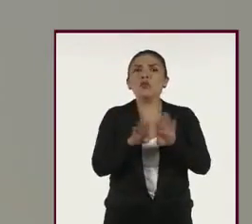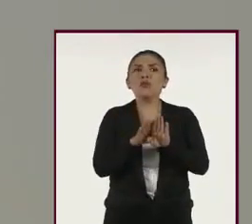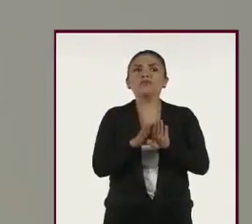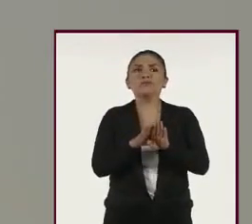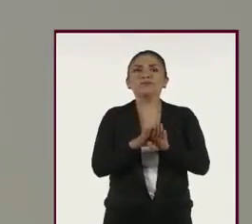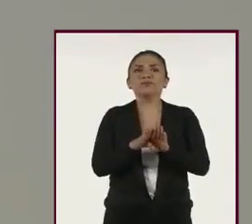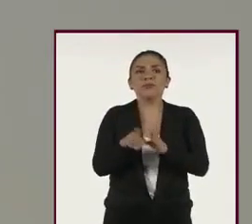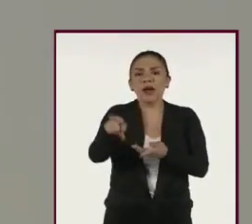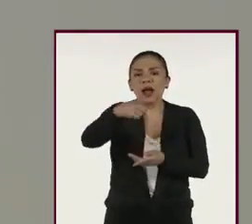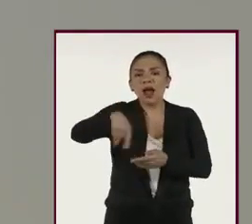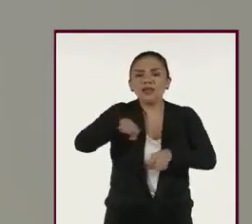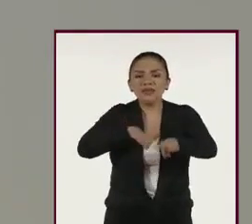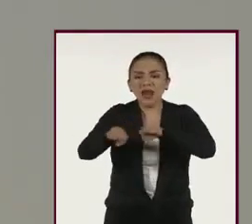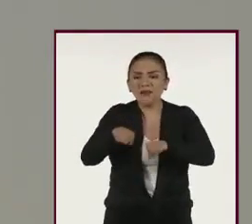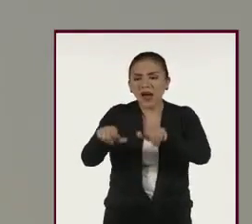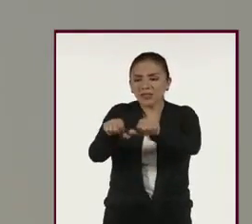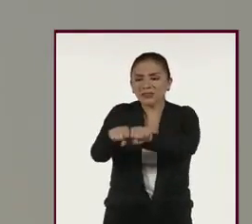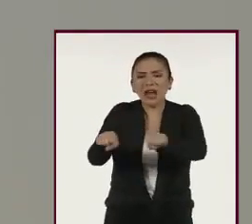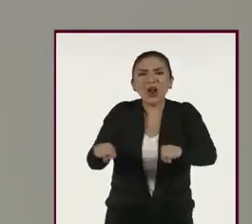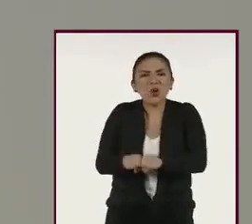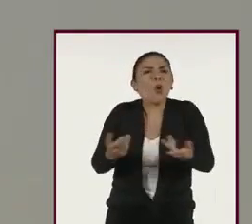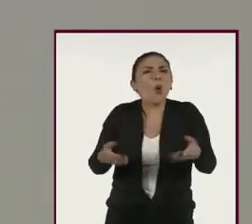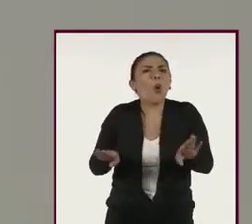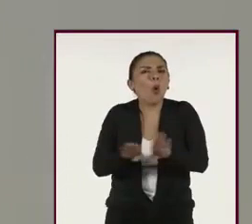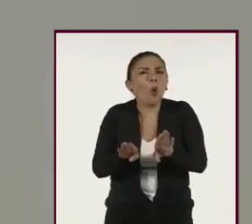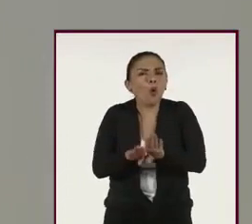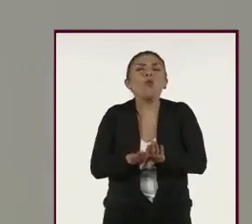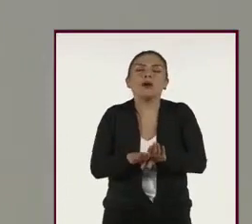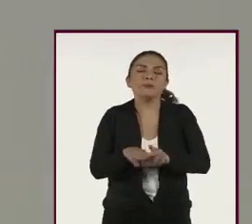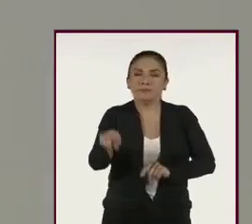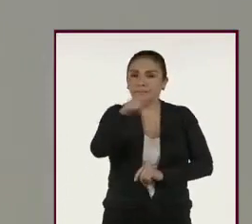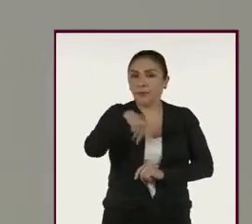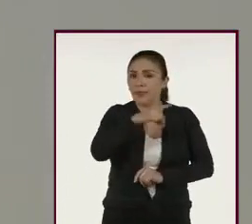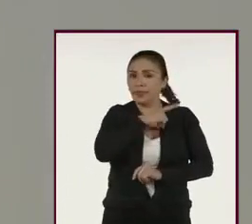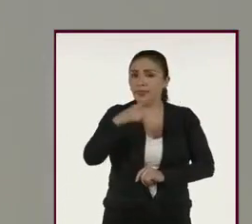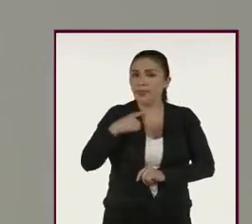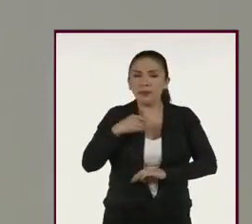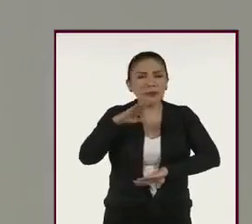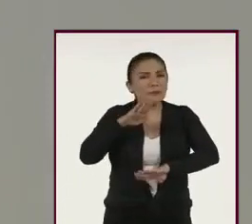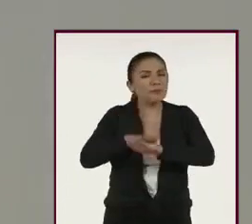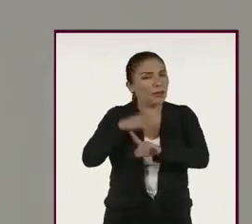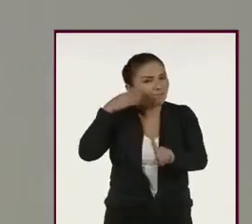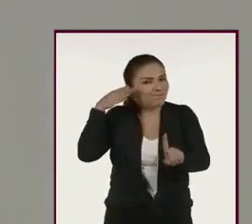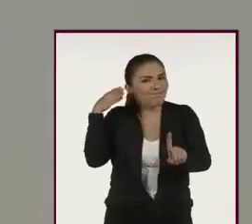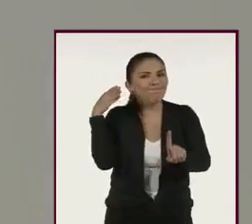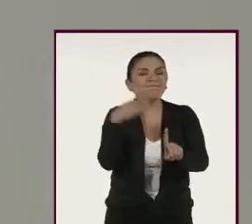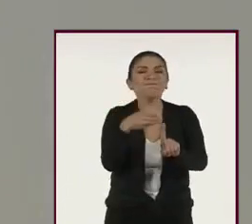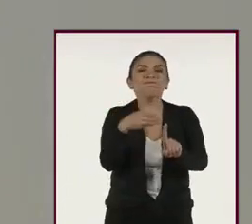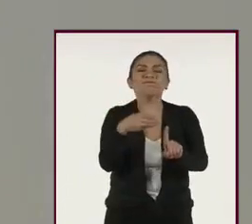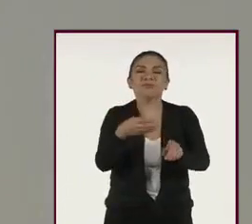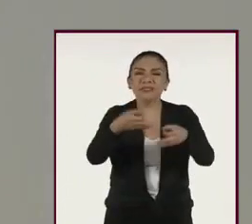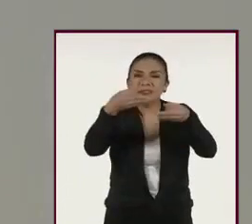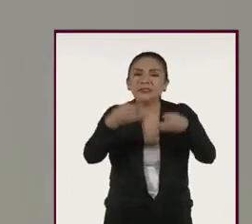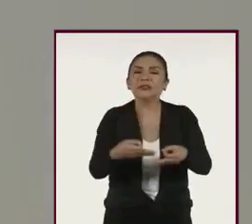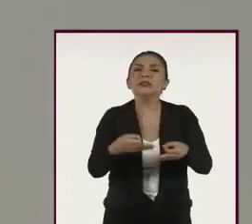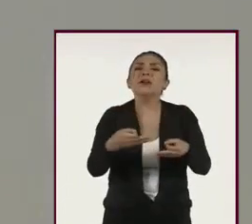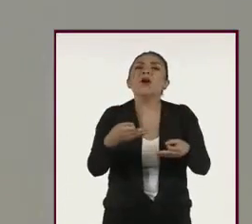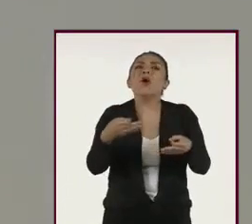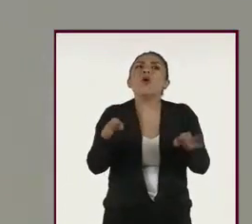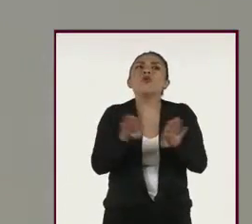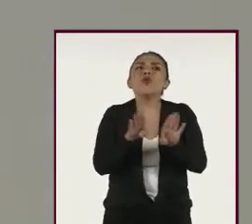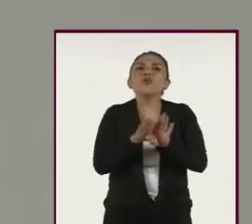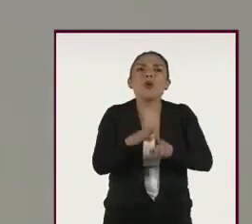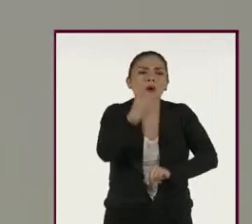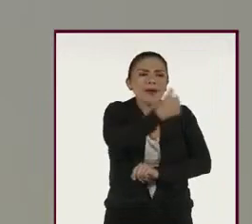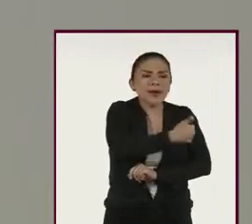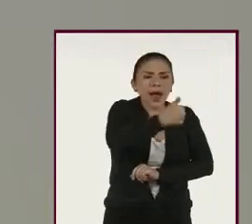del aula, bueno, tenemos que estar de manera muy direccionada o de una manera muy dirigida cómo es que cada